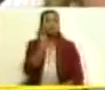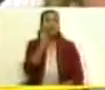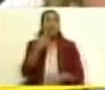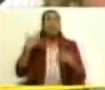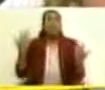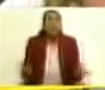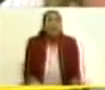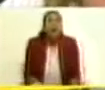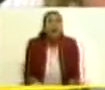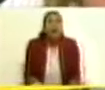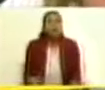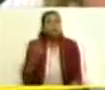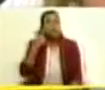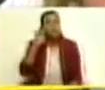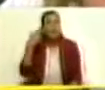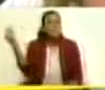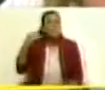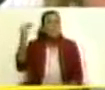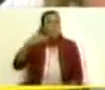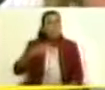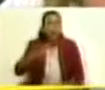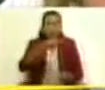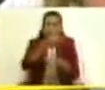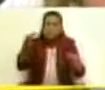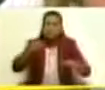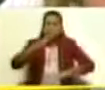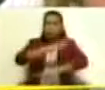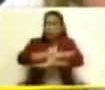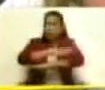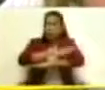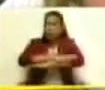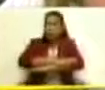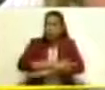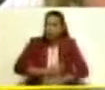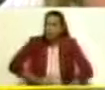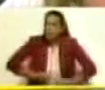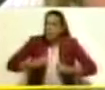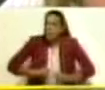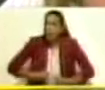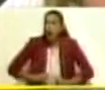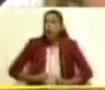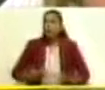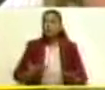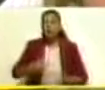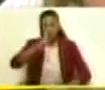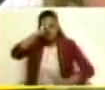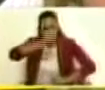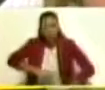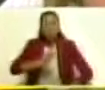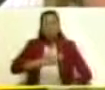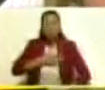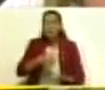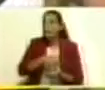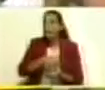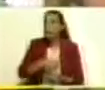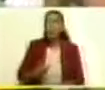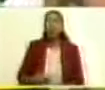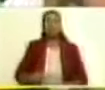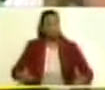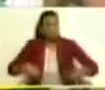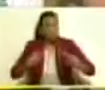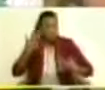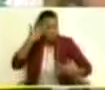aquí. Debemos avanzar con determinación, con coraje y con la convicción de que somos capaces de